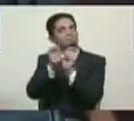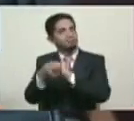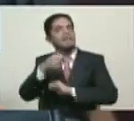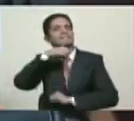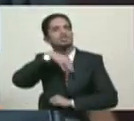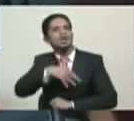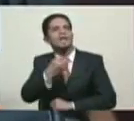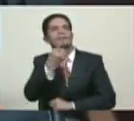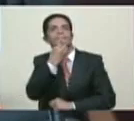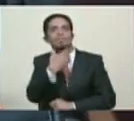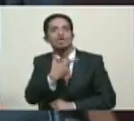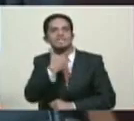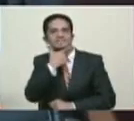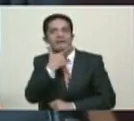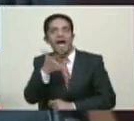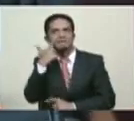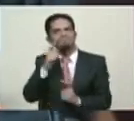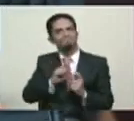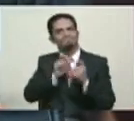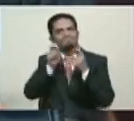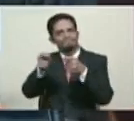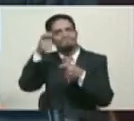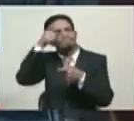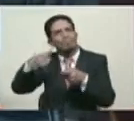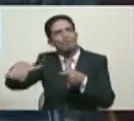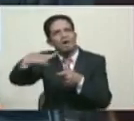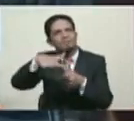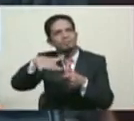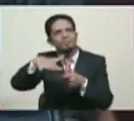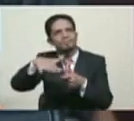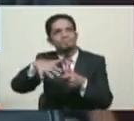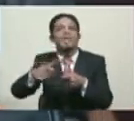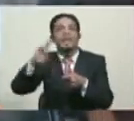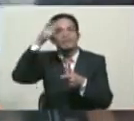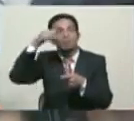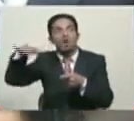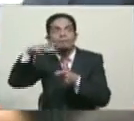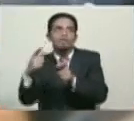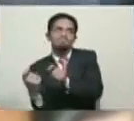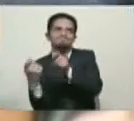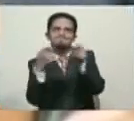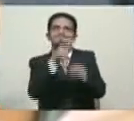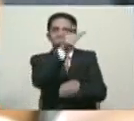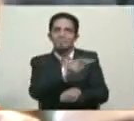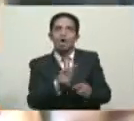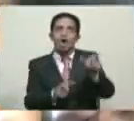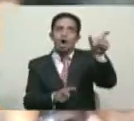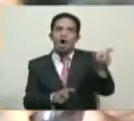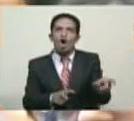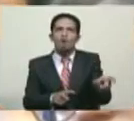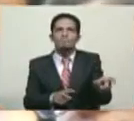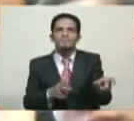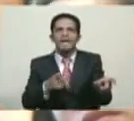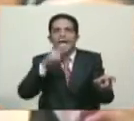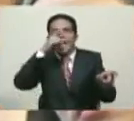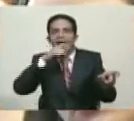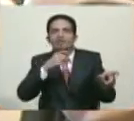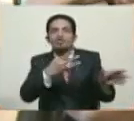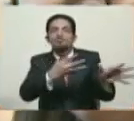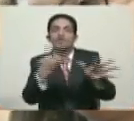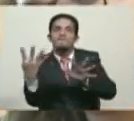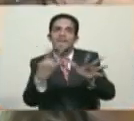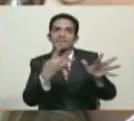en manos del pueblo. Por eso nuestro pueblo hizo presidente a ese alférez soñador, que en el año 99